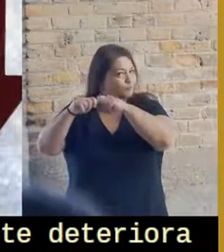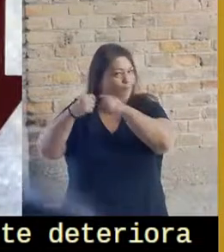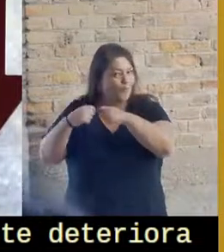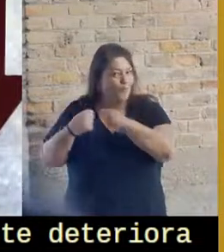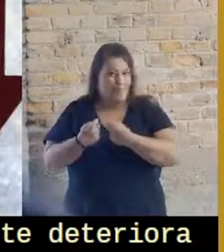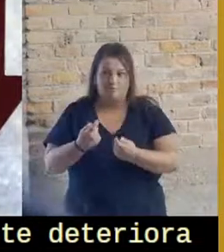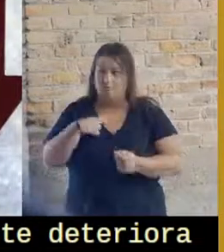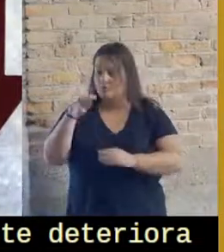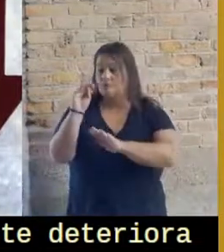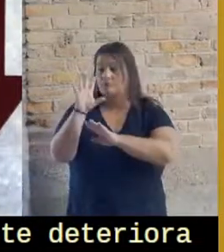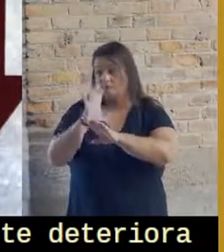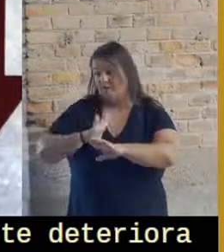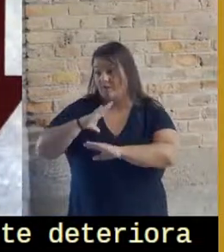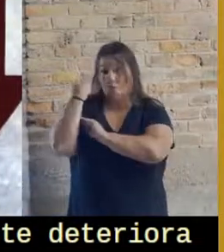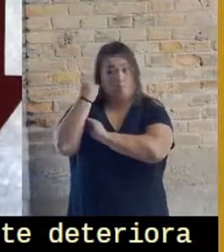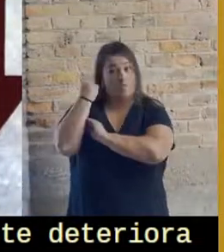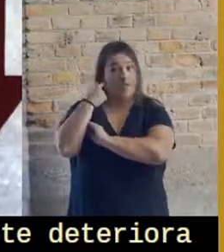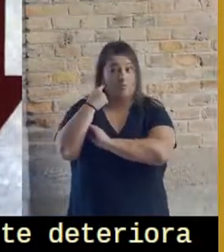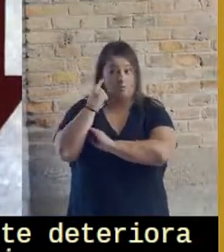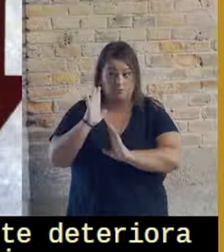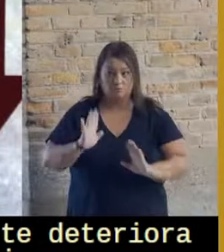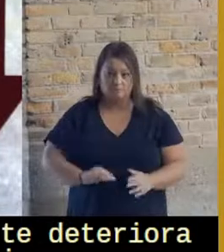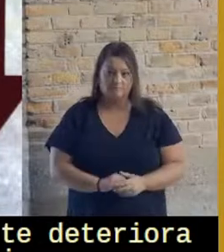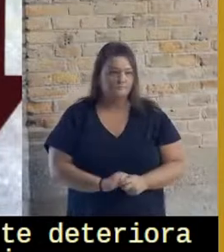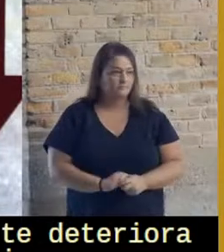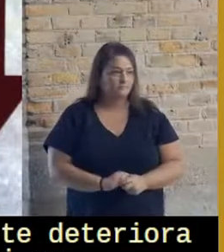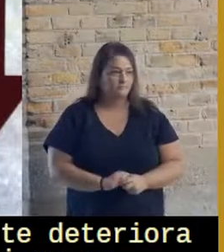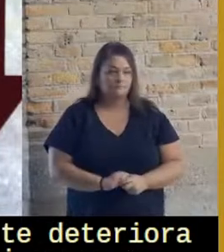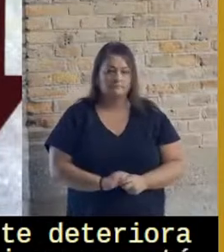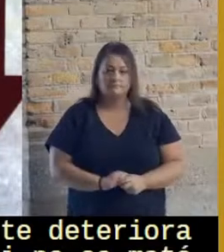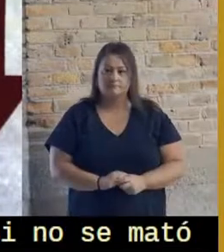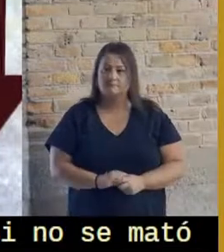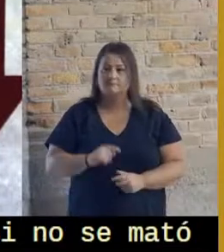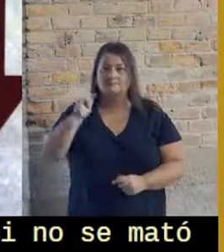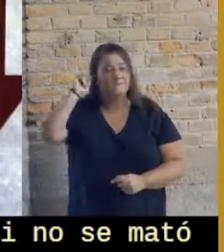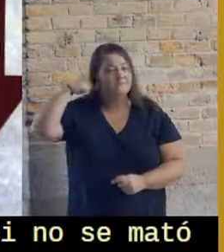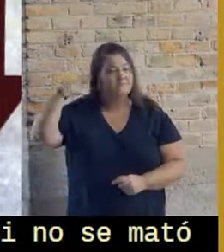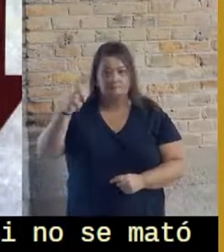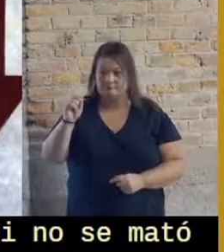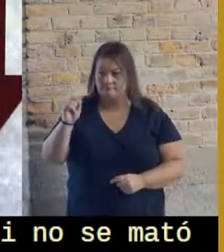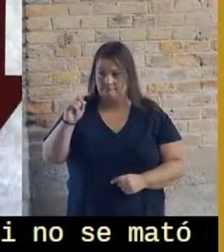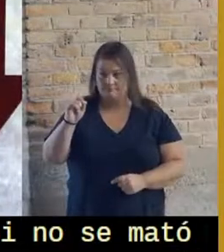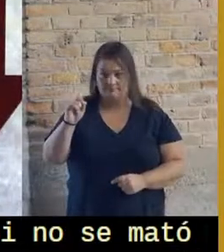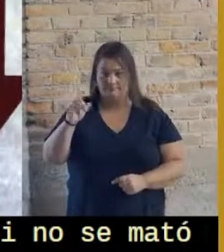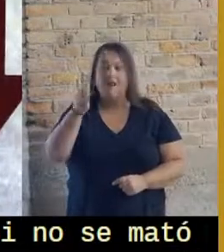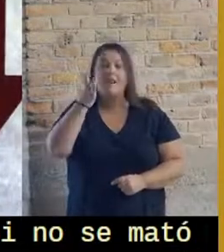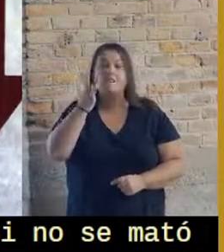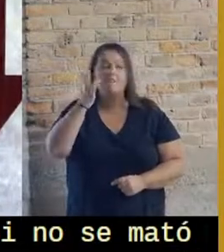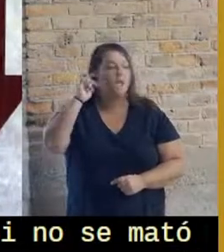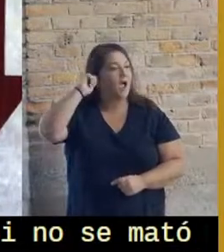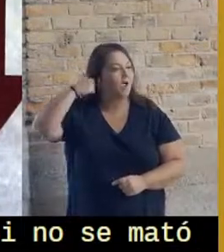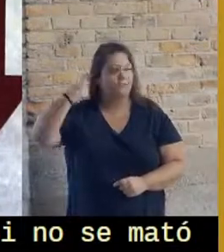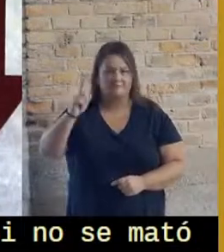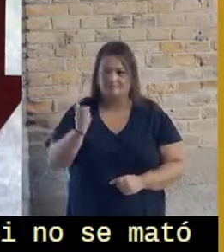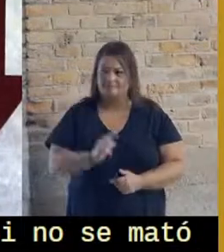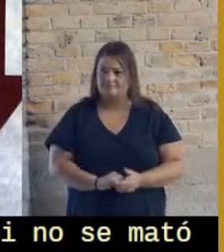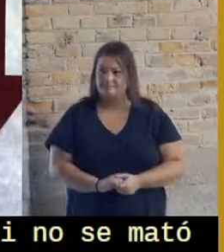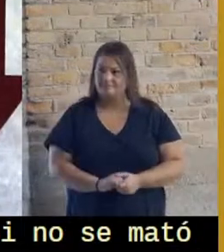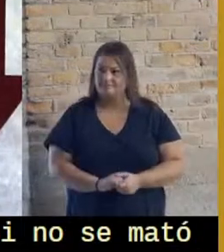vuelvo a repetir cuidaros el oído sí no soy bastoncillo no no se usan los bastoncillos